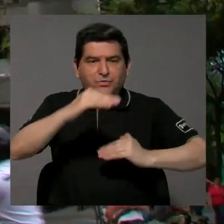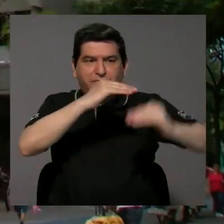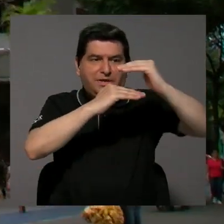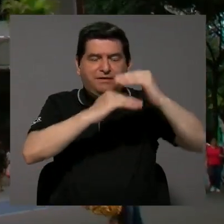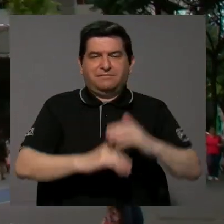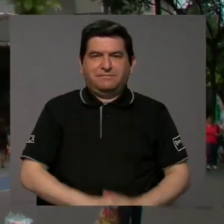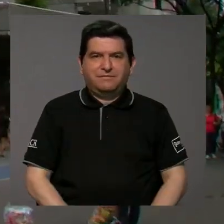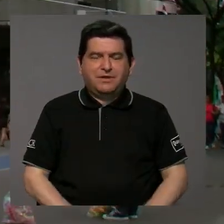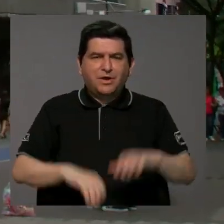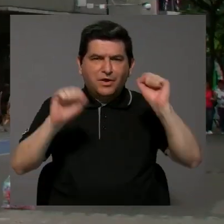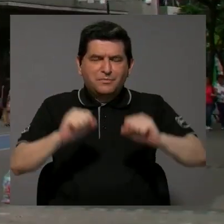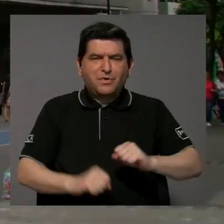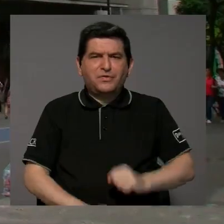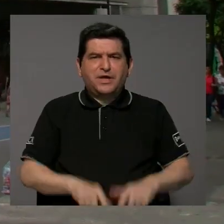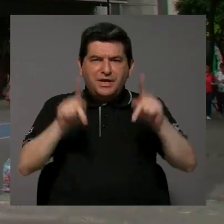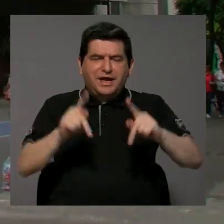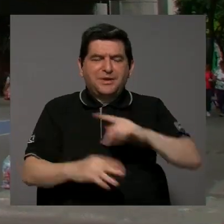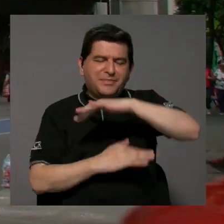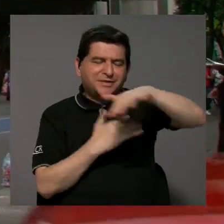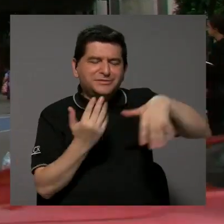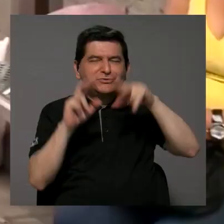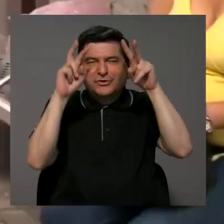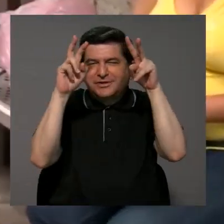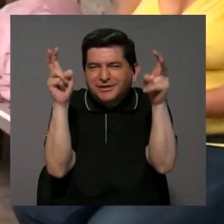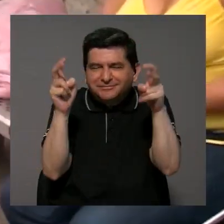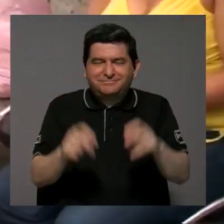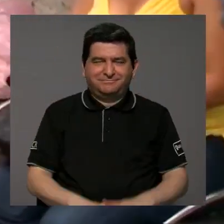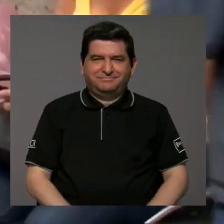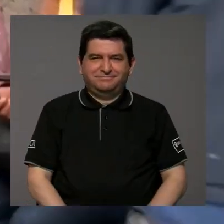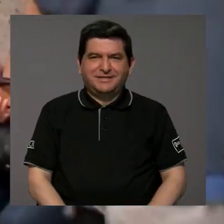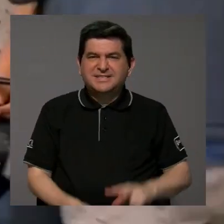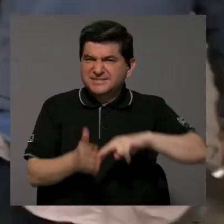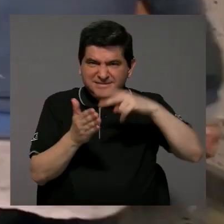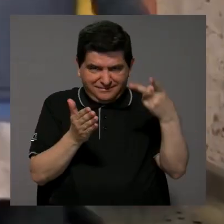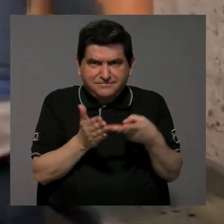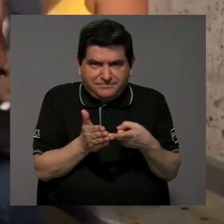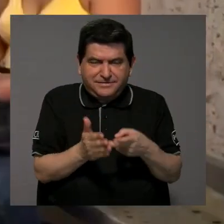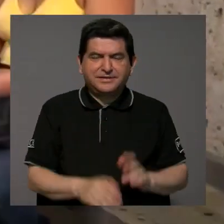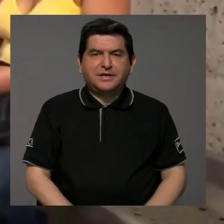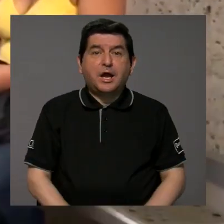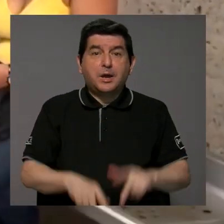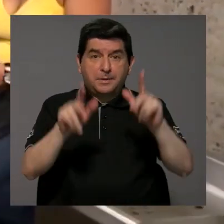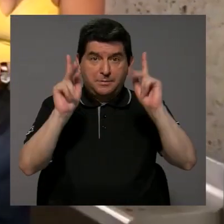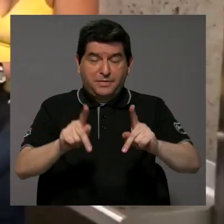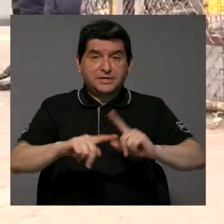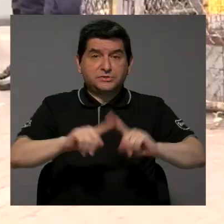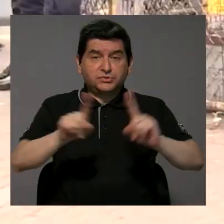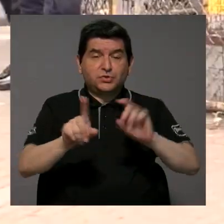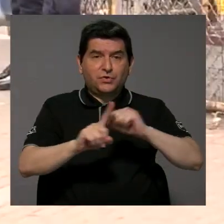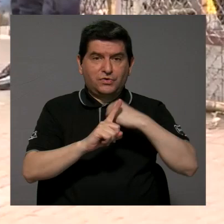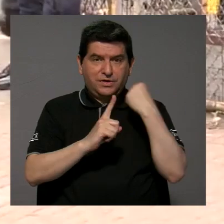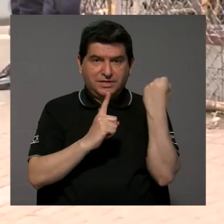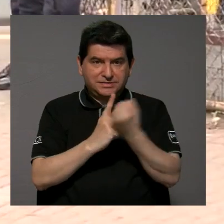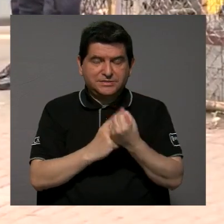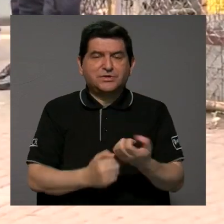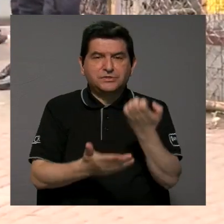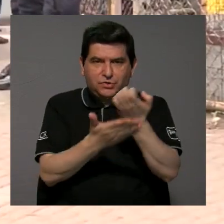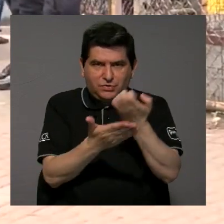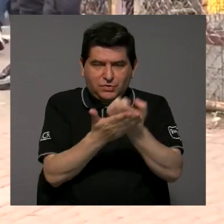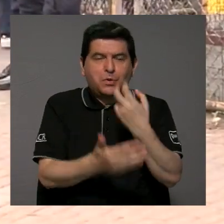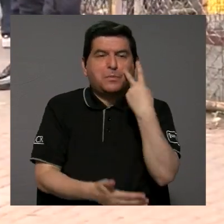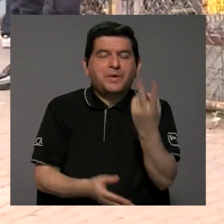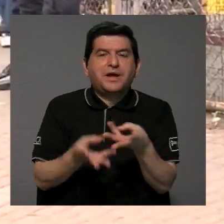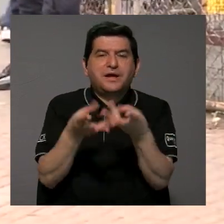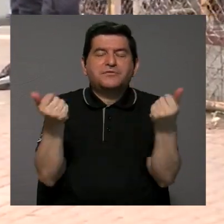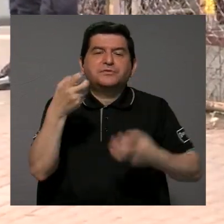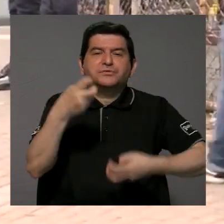arquitecturas, edificios en los que se revuelva a las personas, por decirlo en términos coloquiales, es decir, en donde las personas con diferente condición